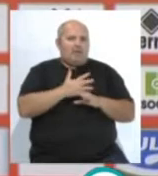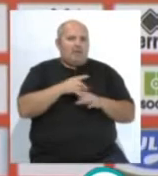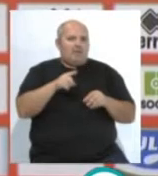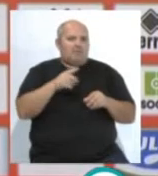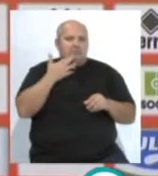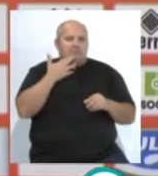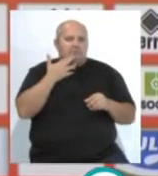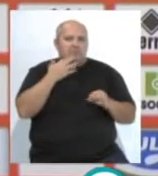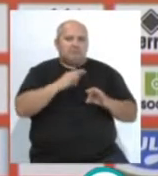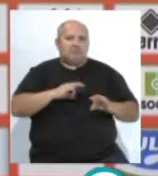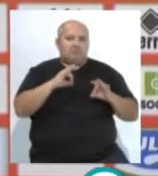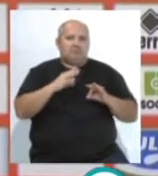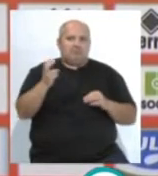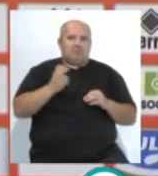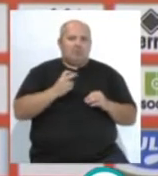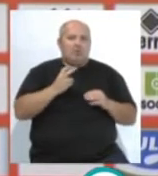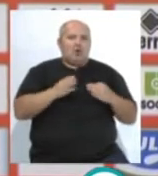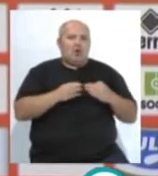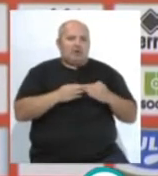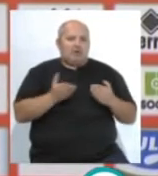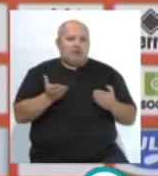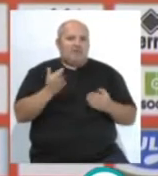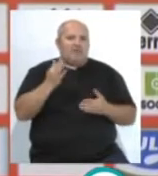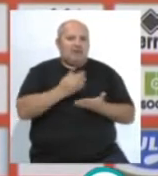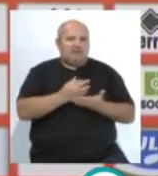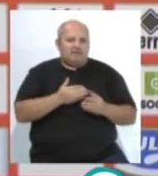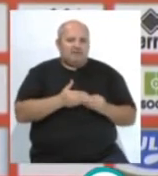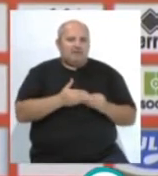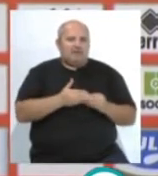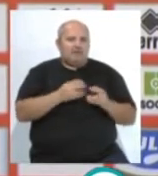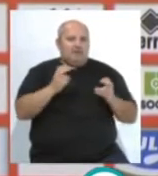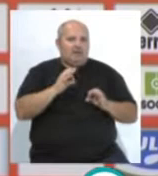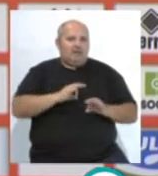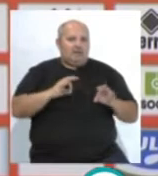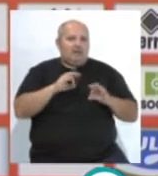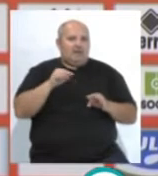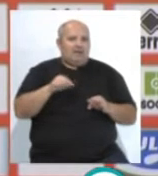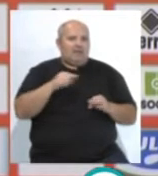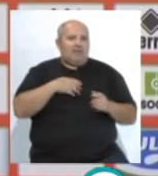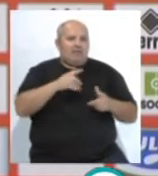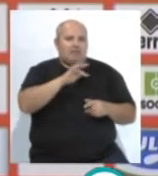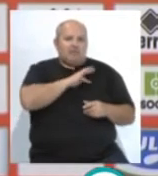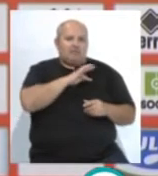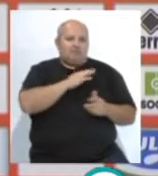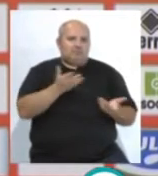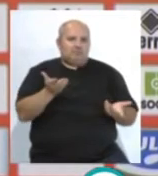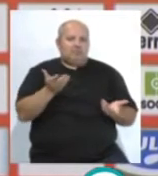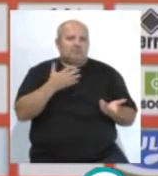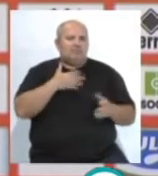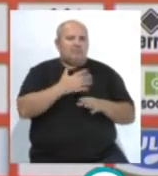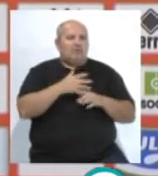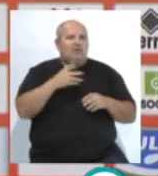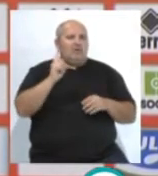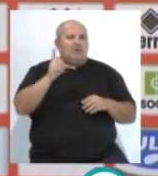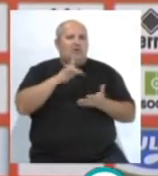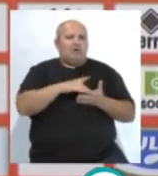hasta ahí nos han acercado. Un córner, que es falta, y nos han acercado. Y eso hay que darle mérito. El mérito del fútbol no solo